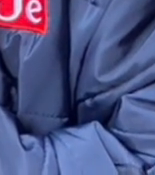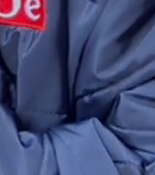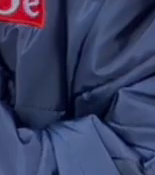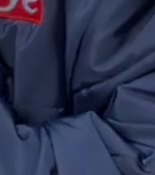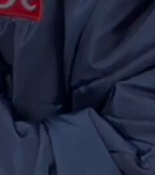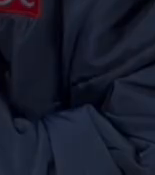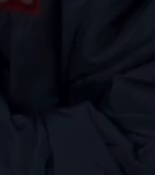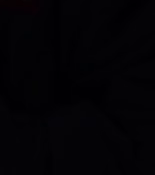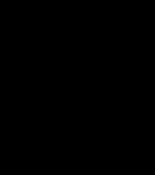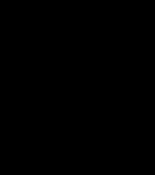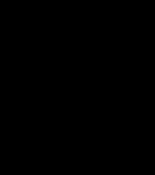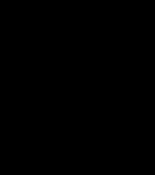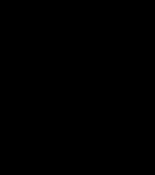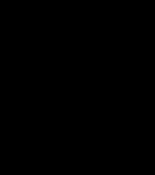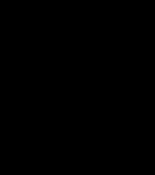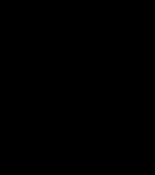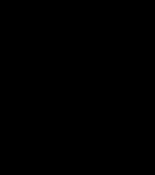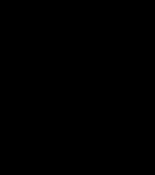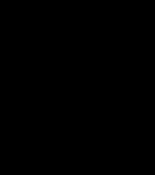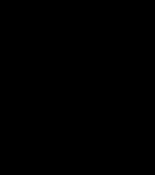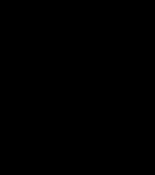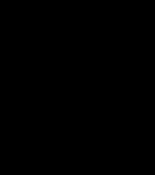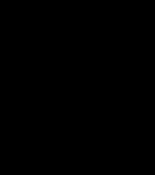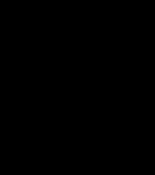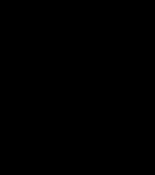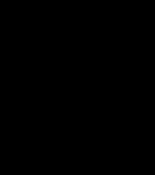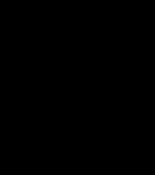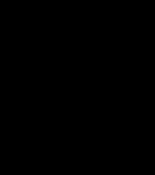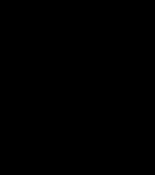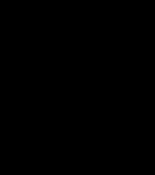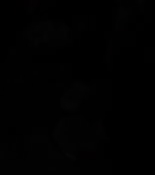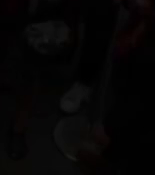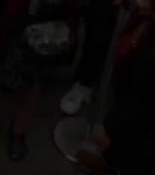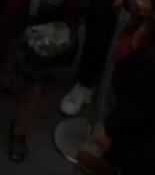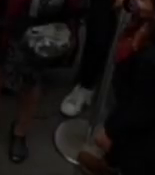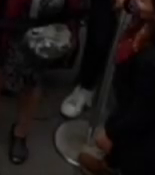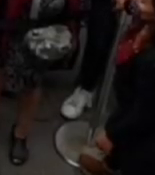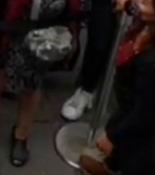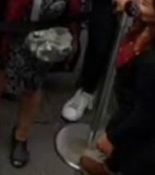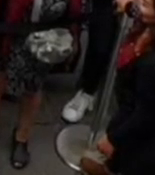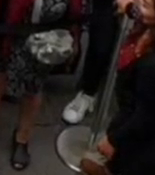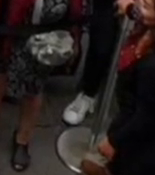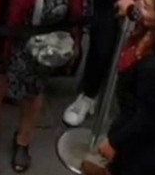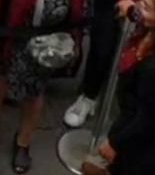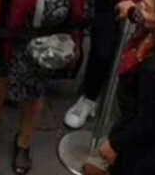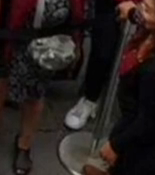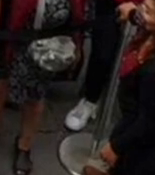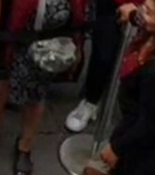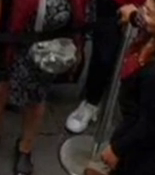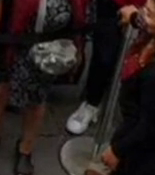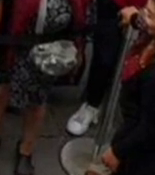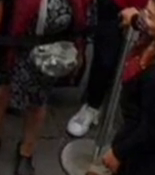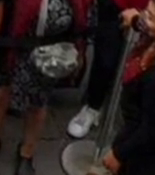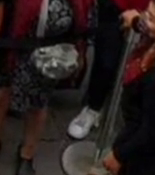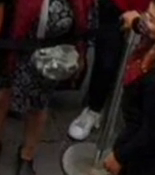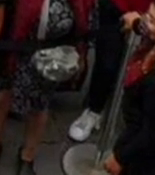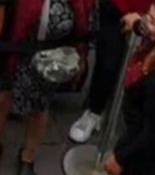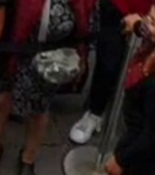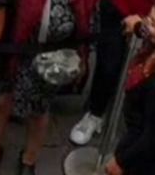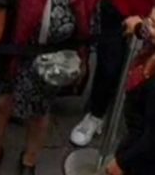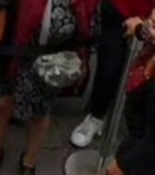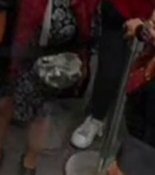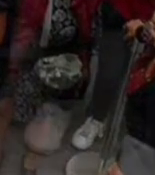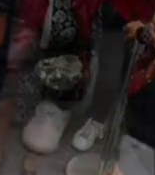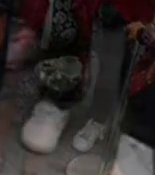extenderme demasiado en el rollo, prefiero oír a Claudia, porque cuando Claudia interviene yo digo, ¡ah, dijo! Y embarcadota que me metió, como